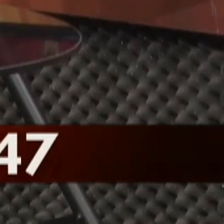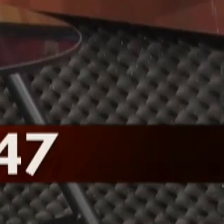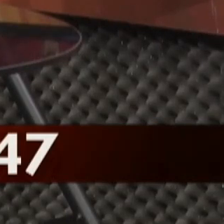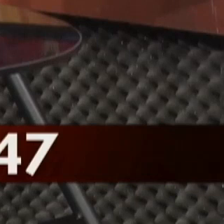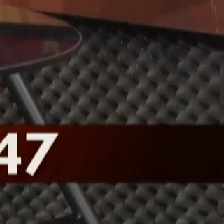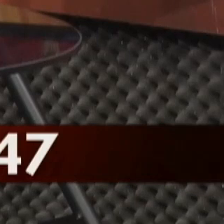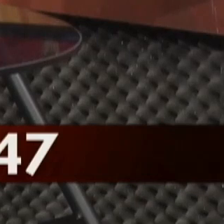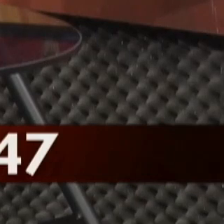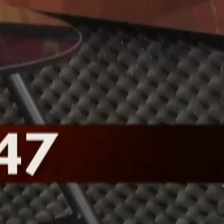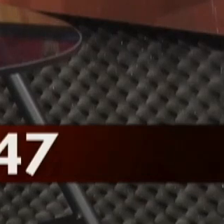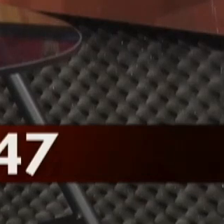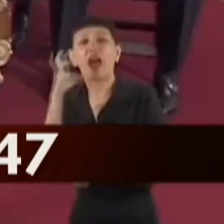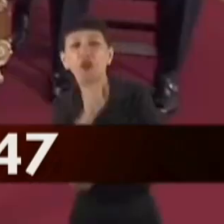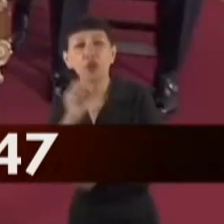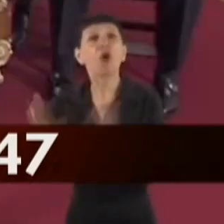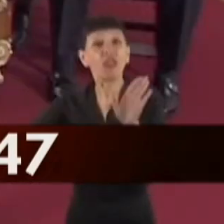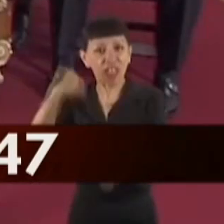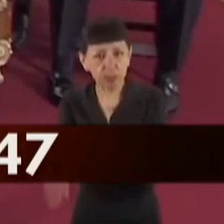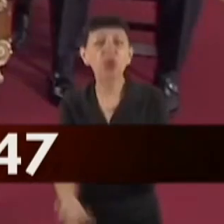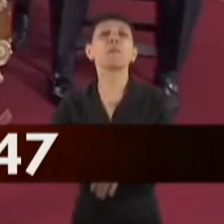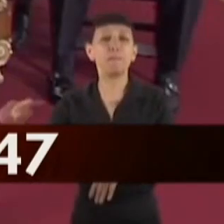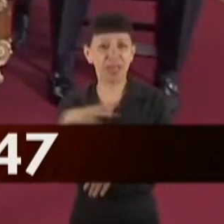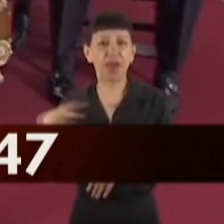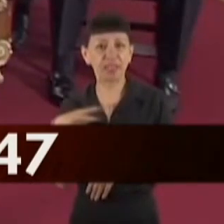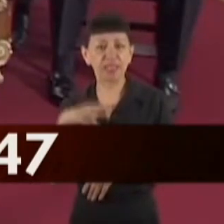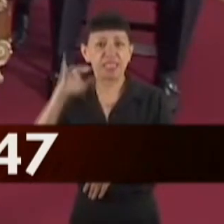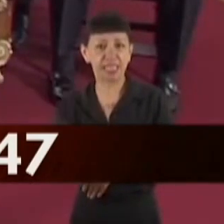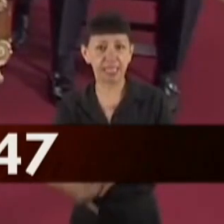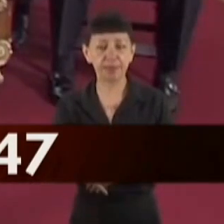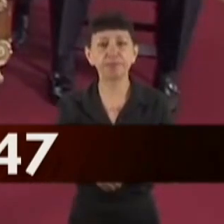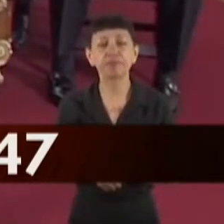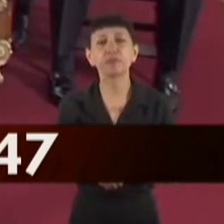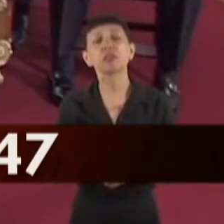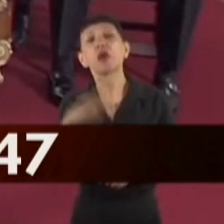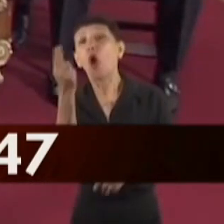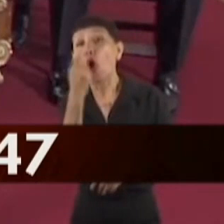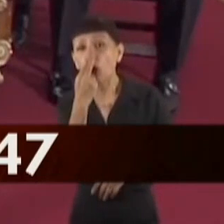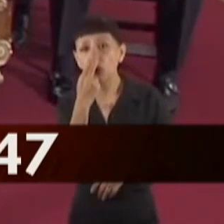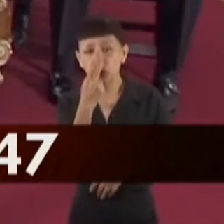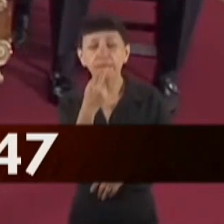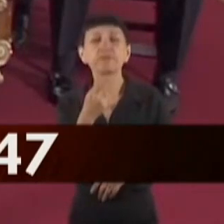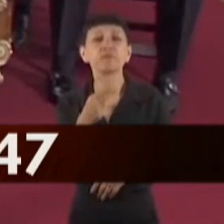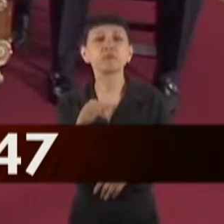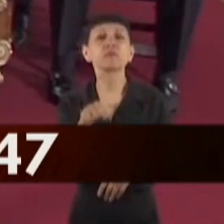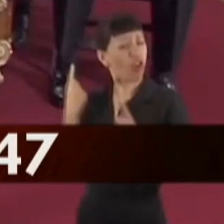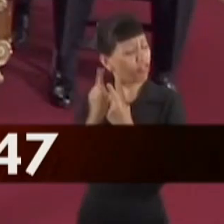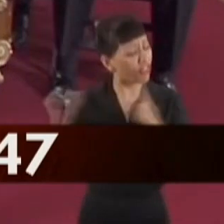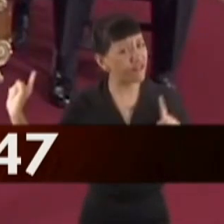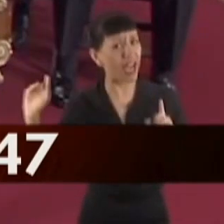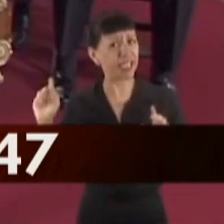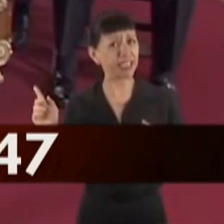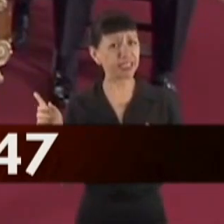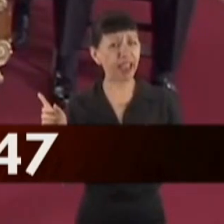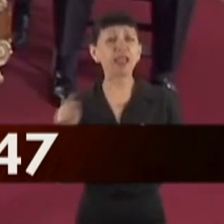Sí, a ver, es discutible la manera de enfrentar las cosas. Yo creo que ha sido